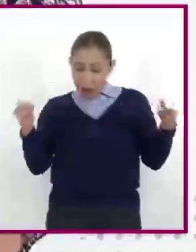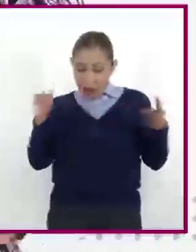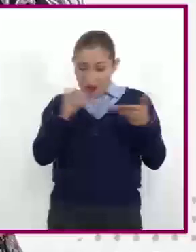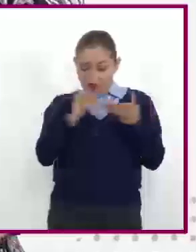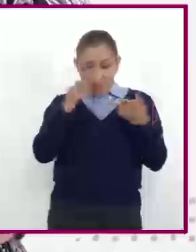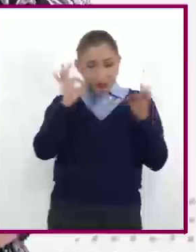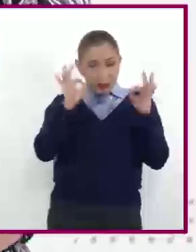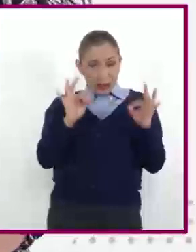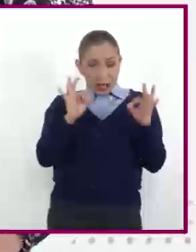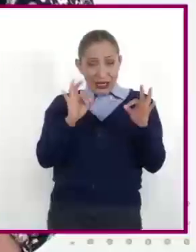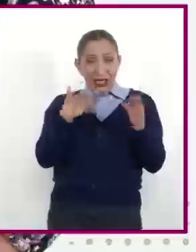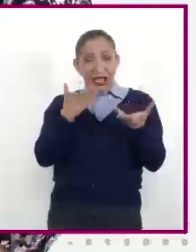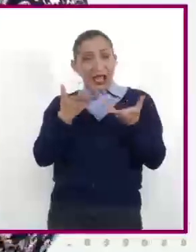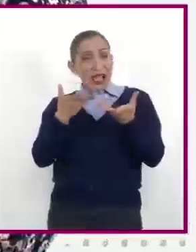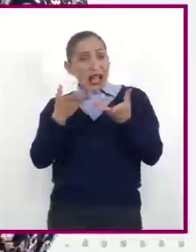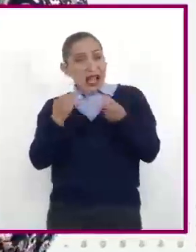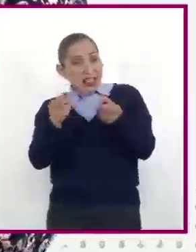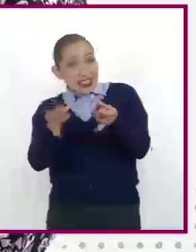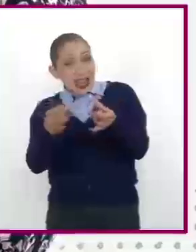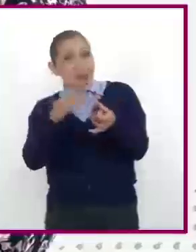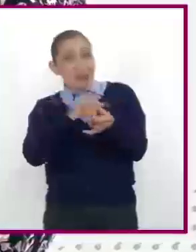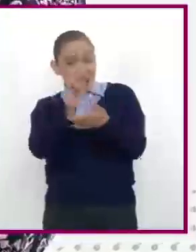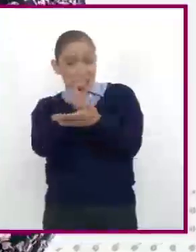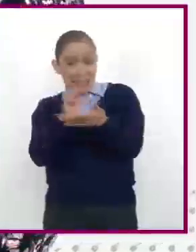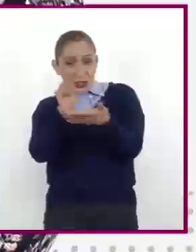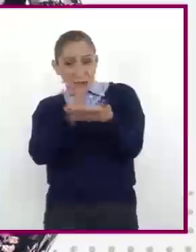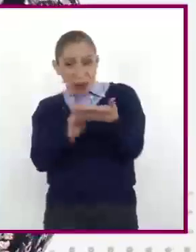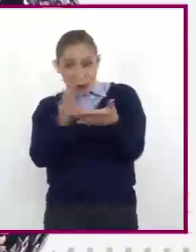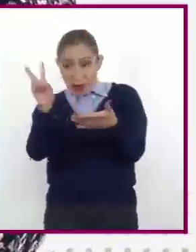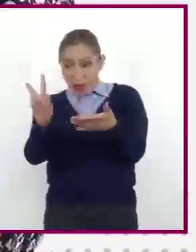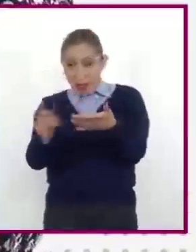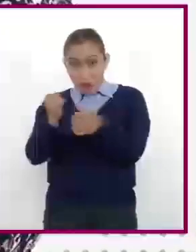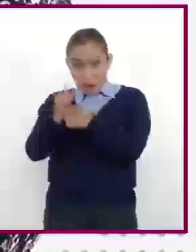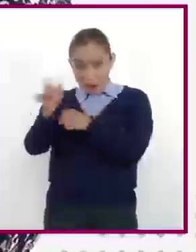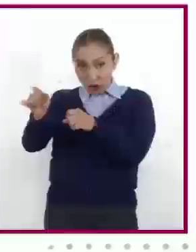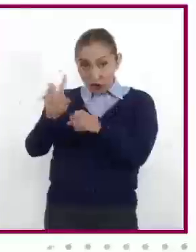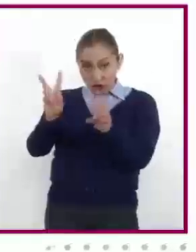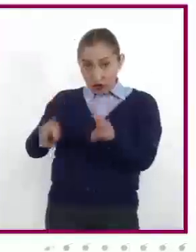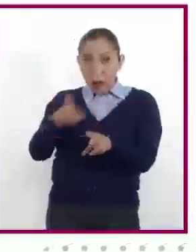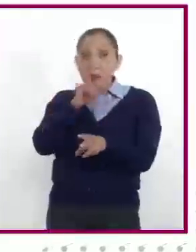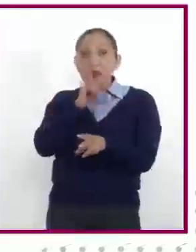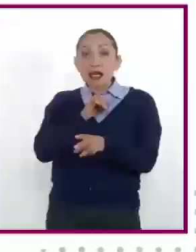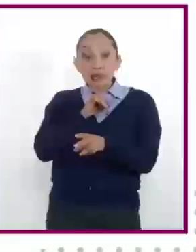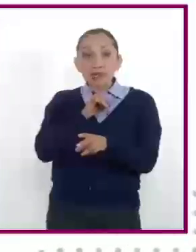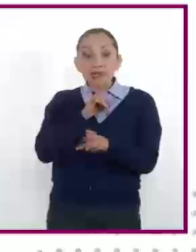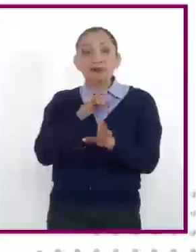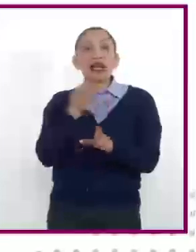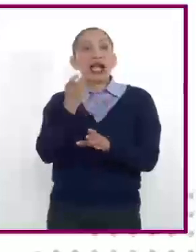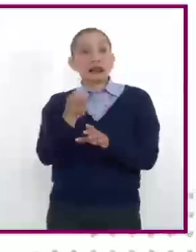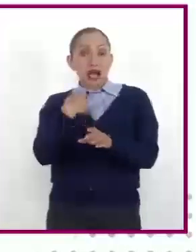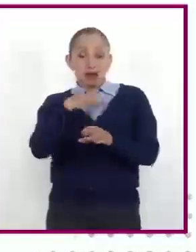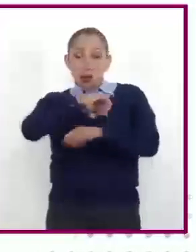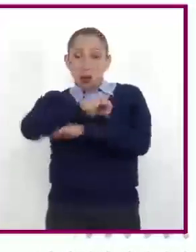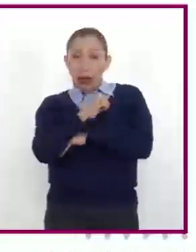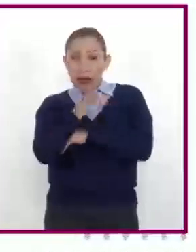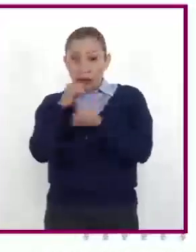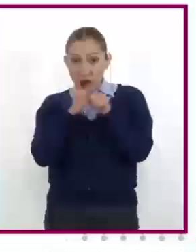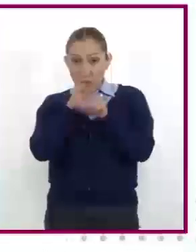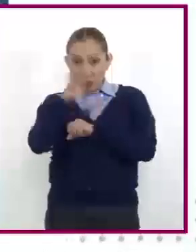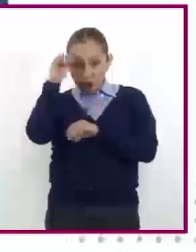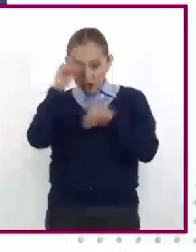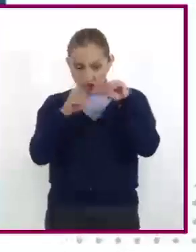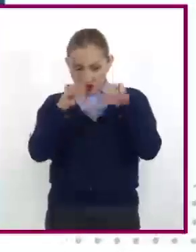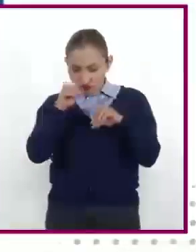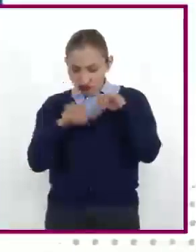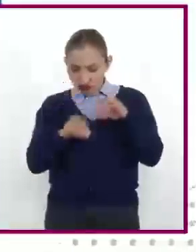la calidad del contenido, la confiabilidad y veracidad de la información, el procesamiento y almacenamiento óptimo